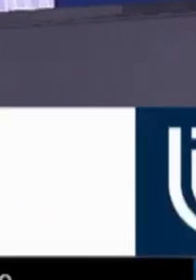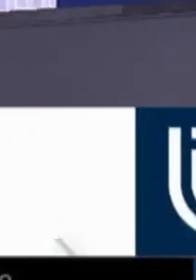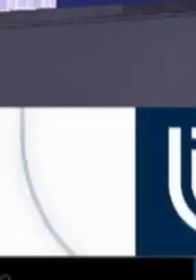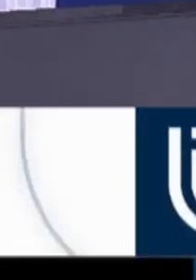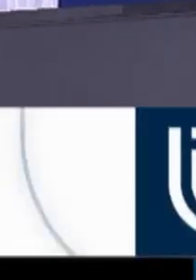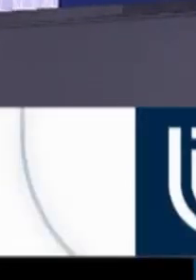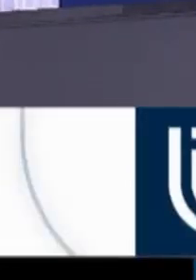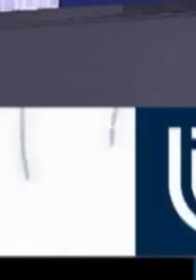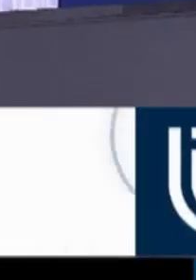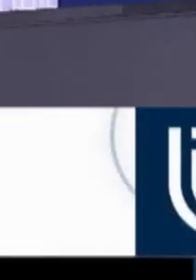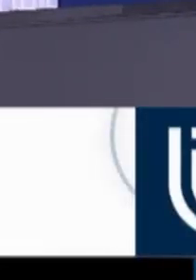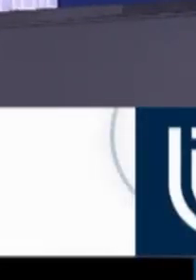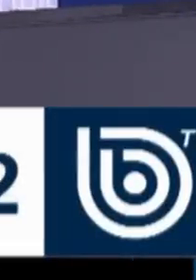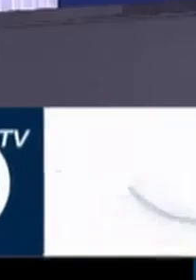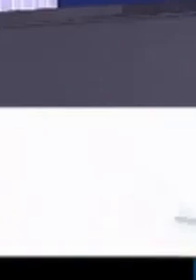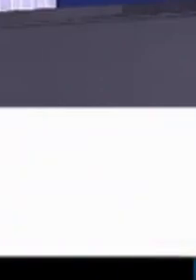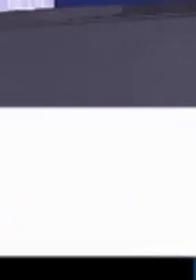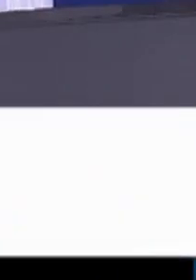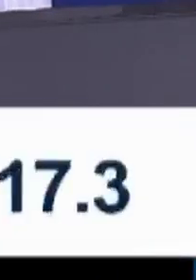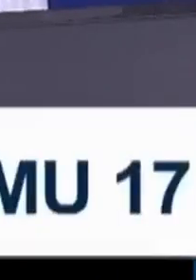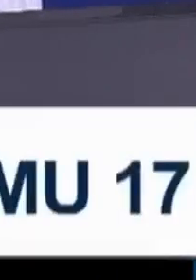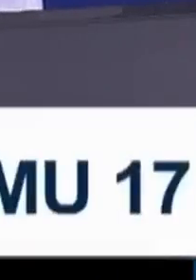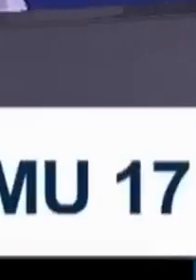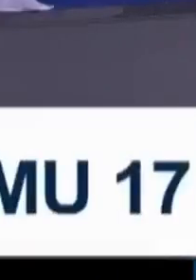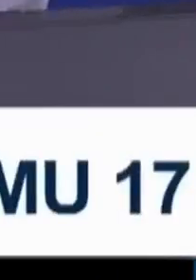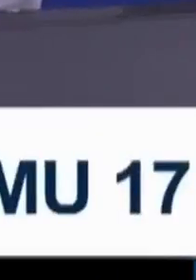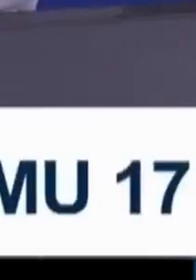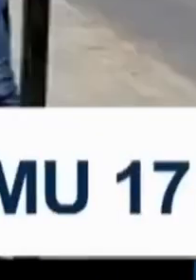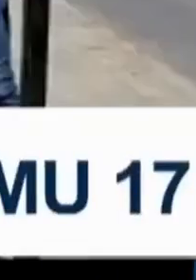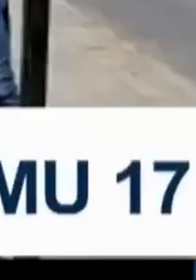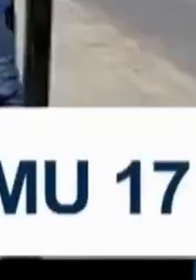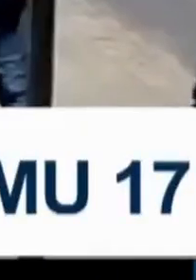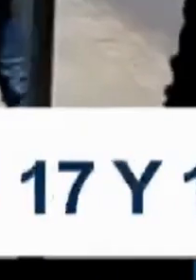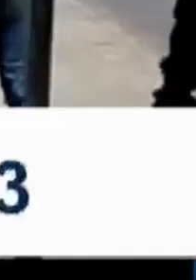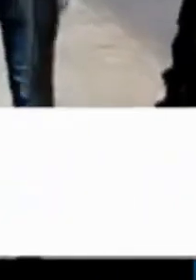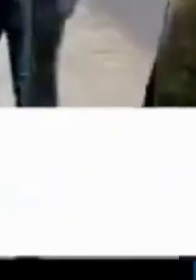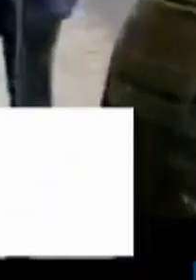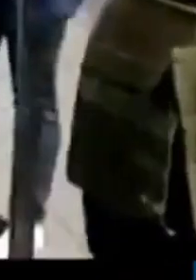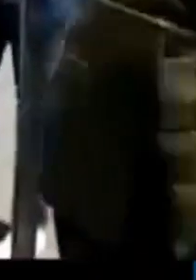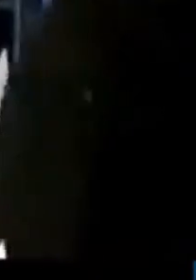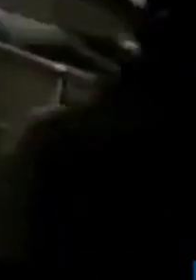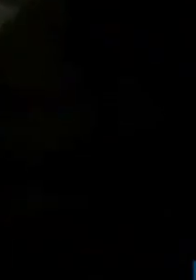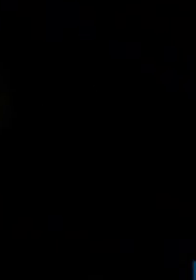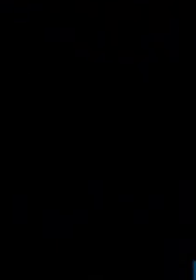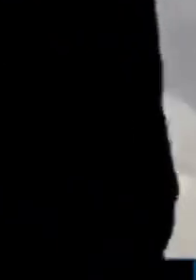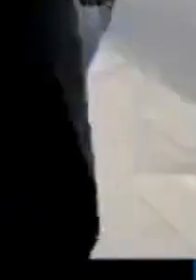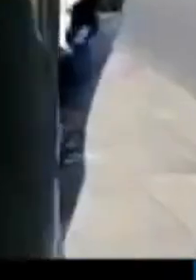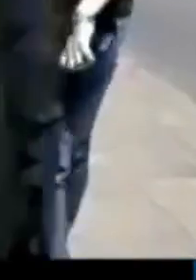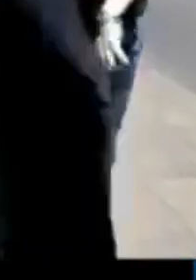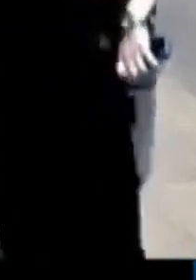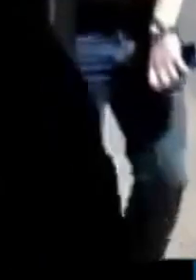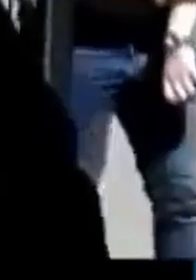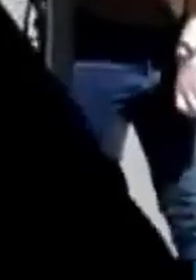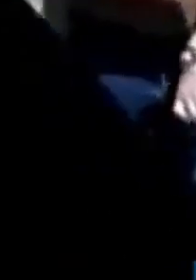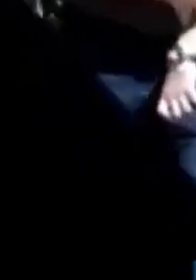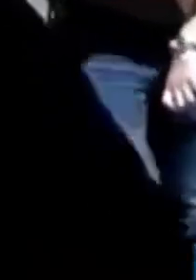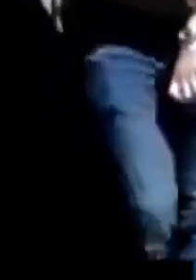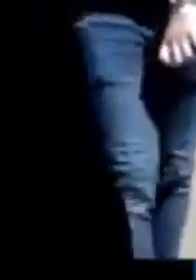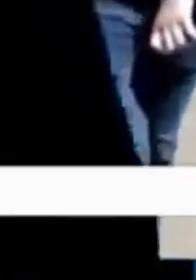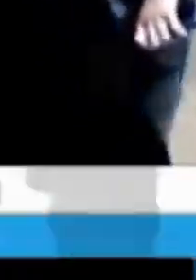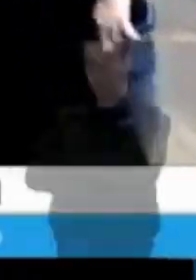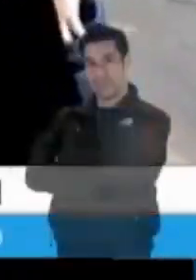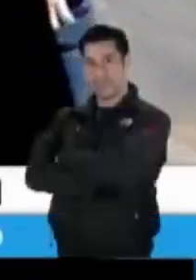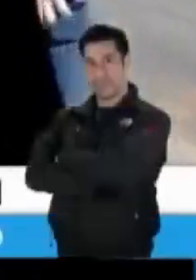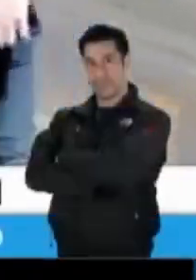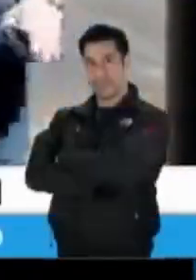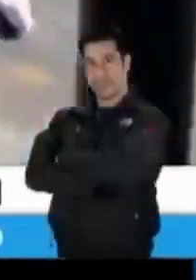de Estación Central. Tiene los antecedentes Cristian Borkowski. Cristian, buenas tardes. Hola, muy buenas tardes. Sí, esta balacera ocurrió, según los vecinos, a